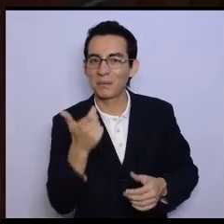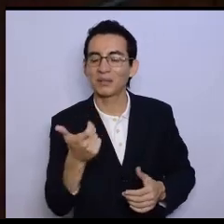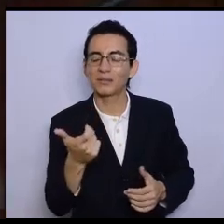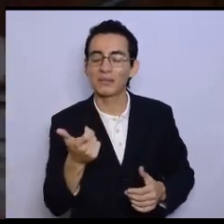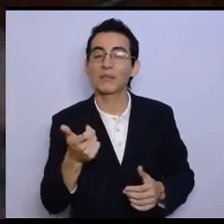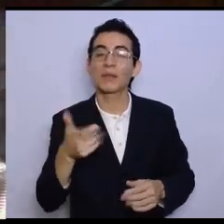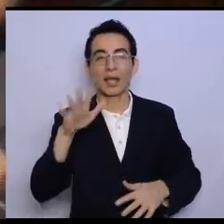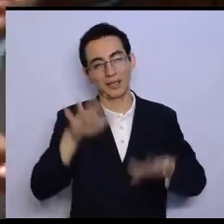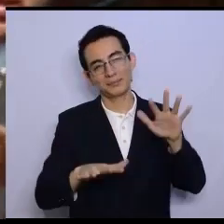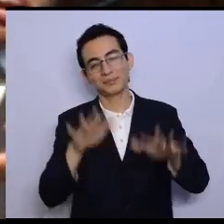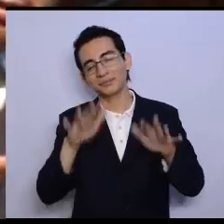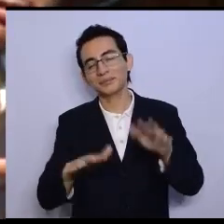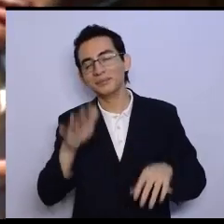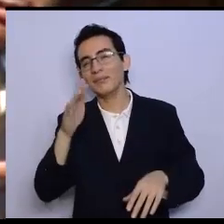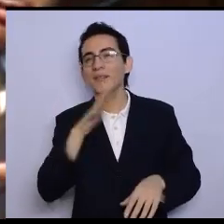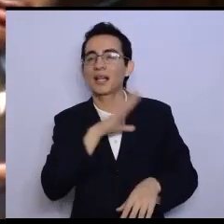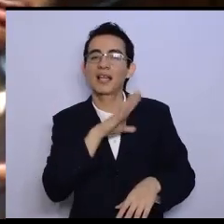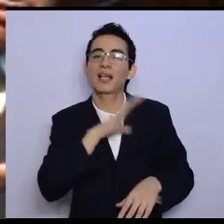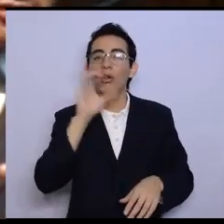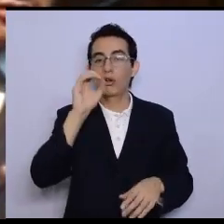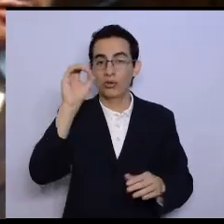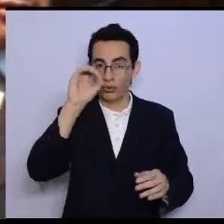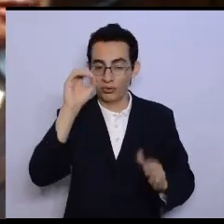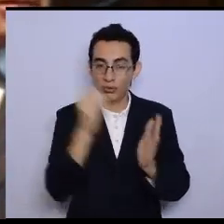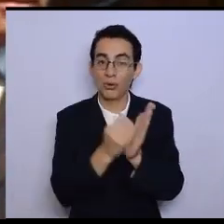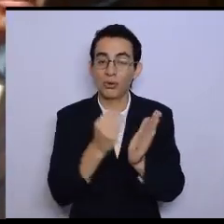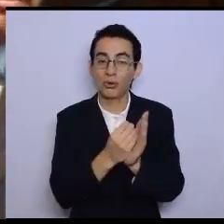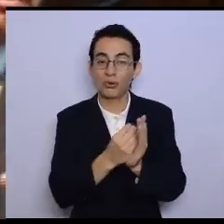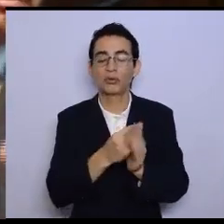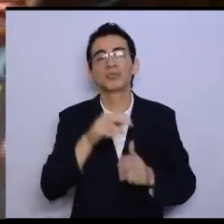oro de 18 quilates.